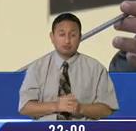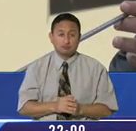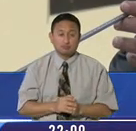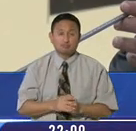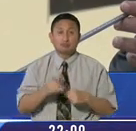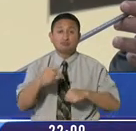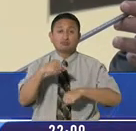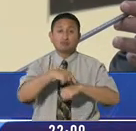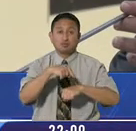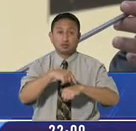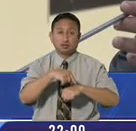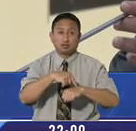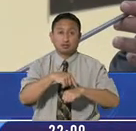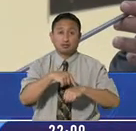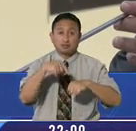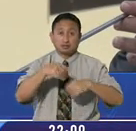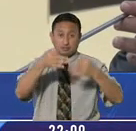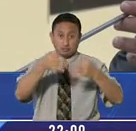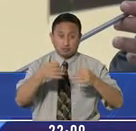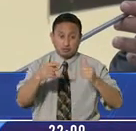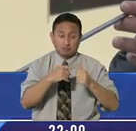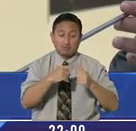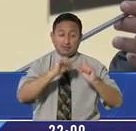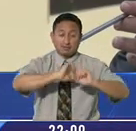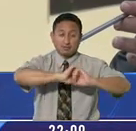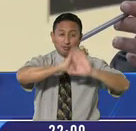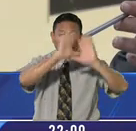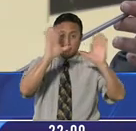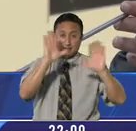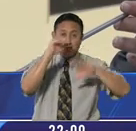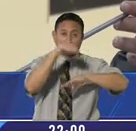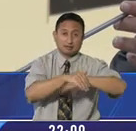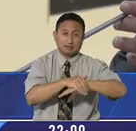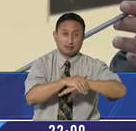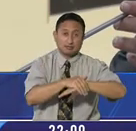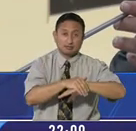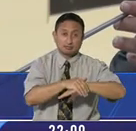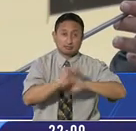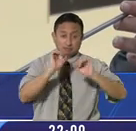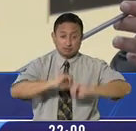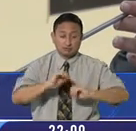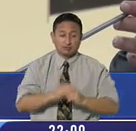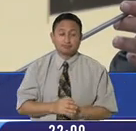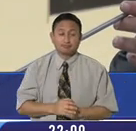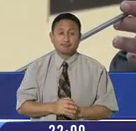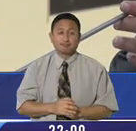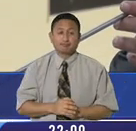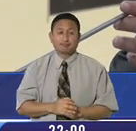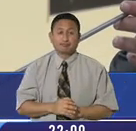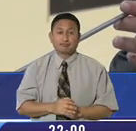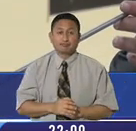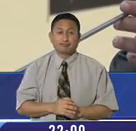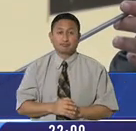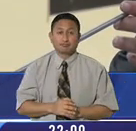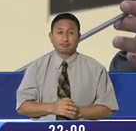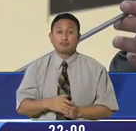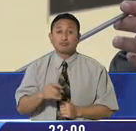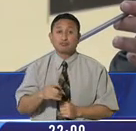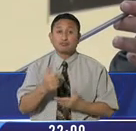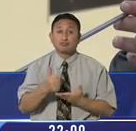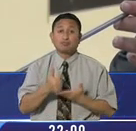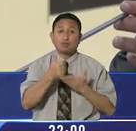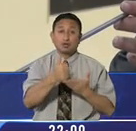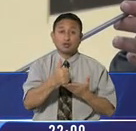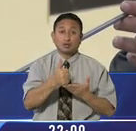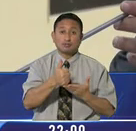en horarios definidos, en horas de la mañana y en horas de la tarde, para entrega de las contribuciones